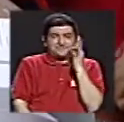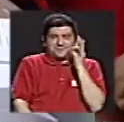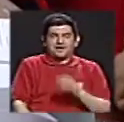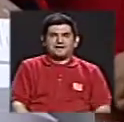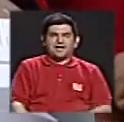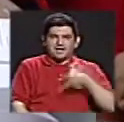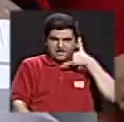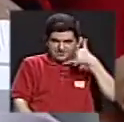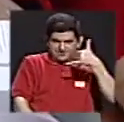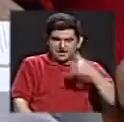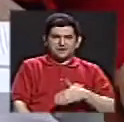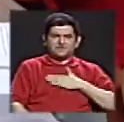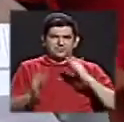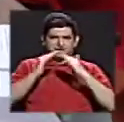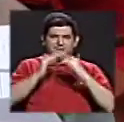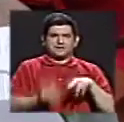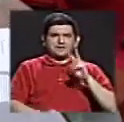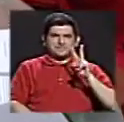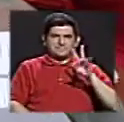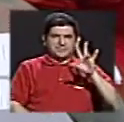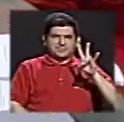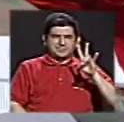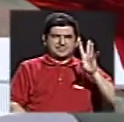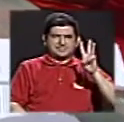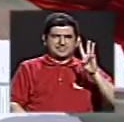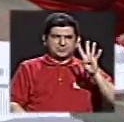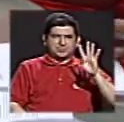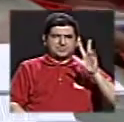Tenemos el teléfono de mi casa, es